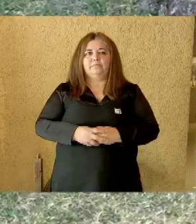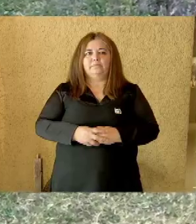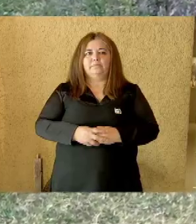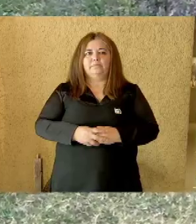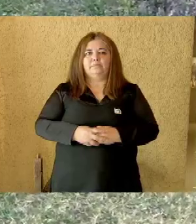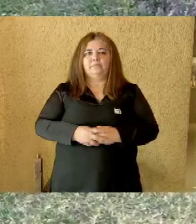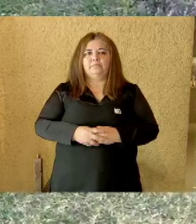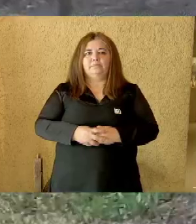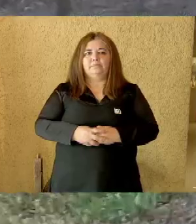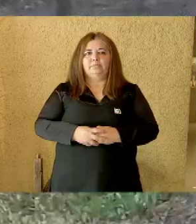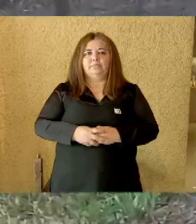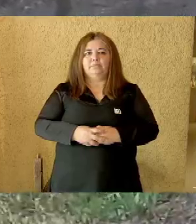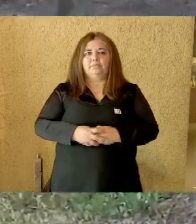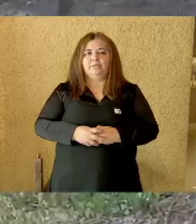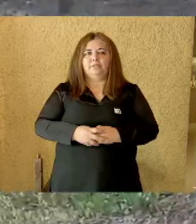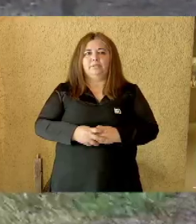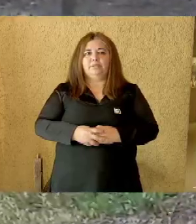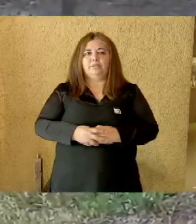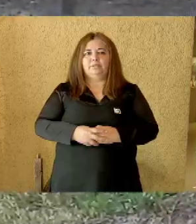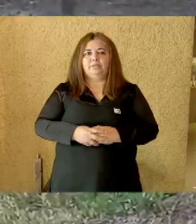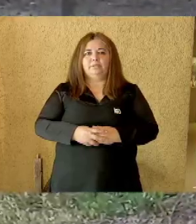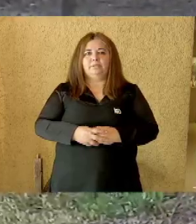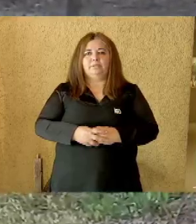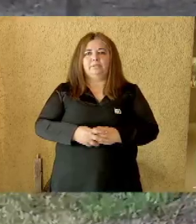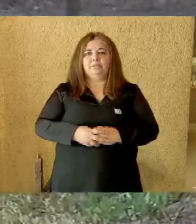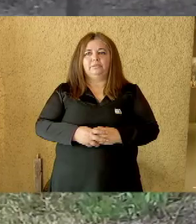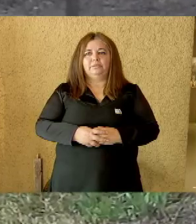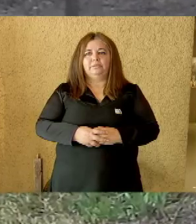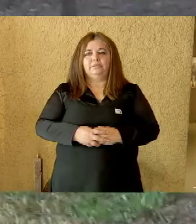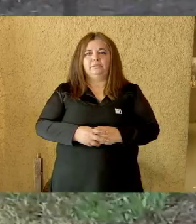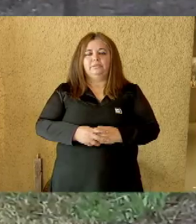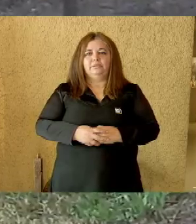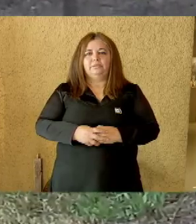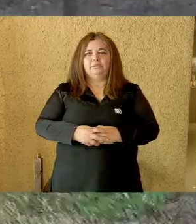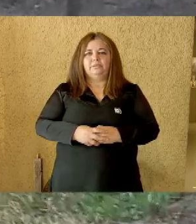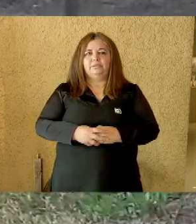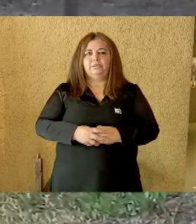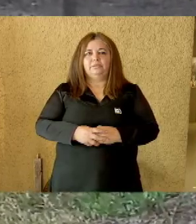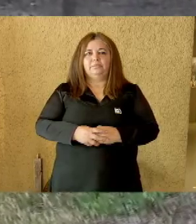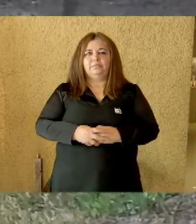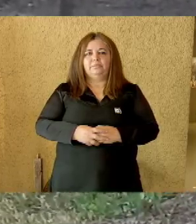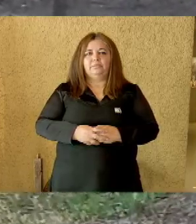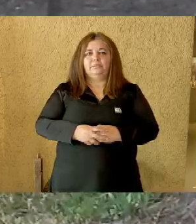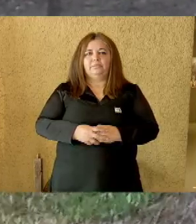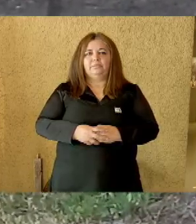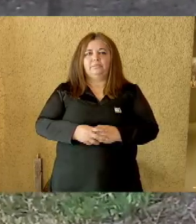algunos racimos, yo vi entre las hileras y por